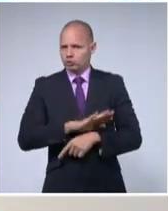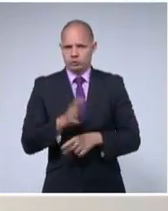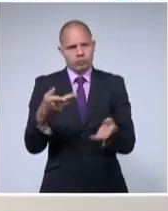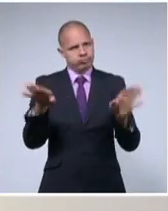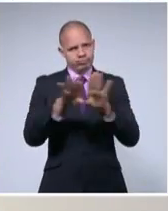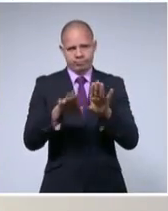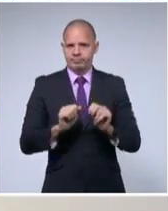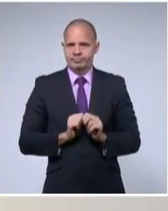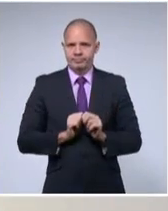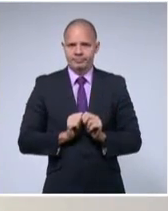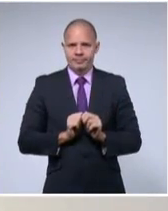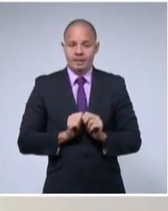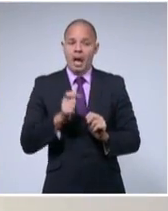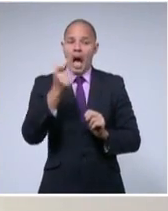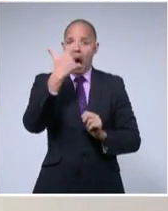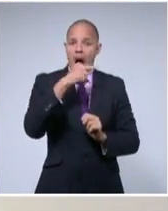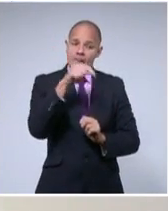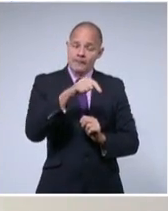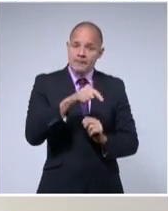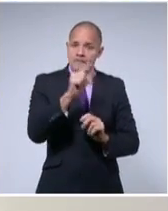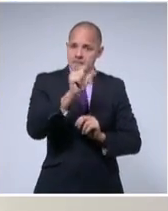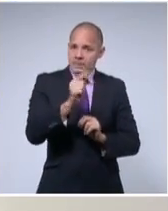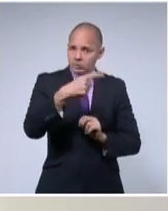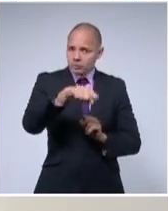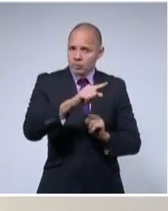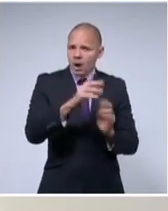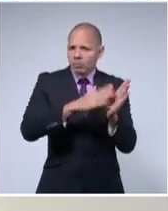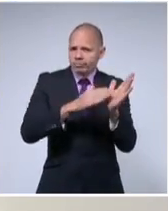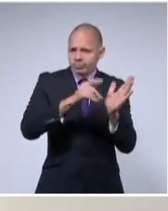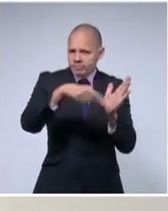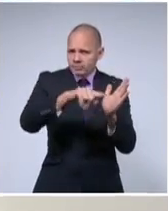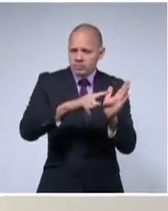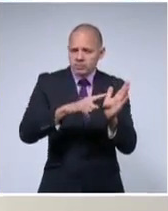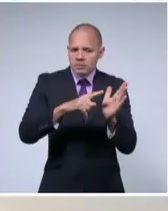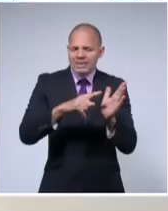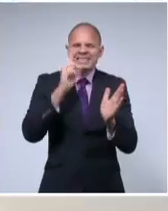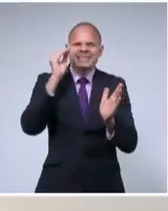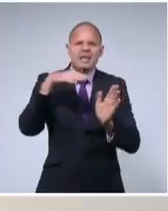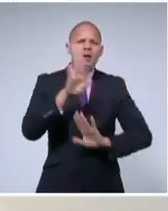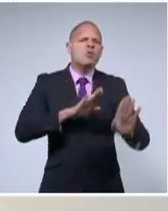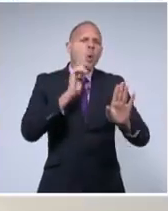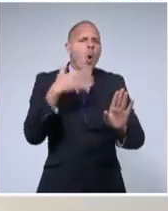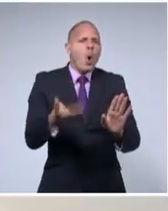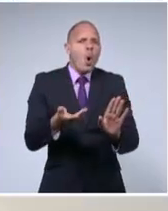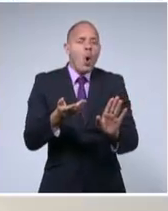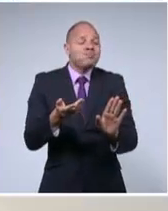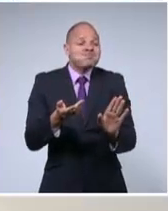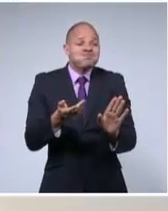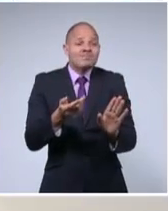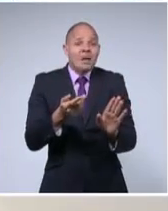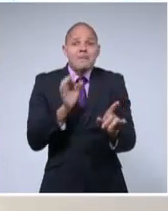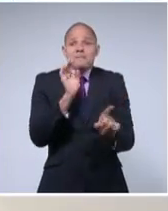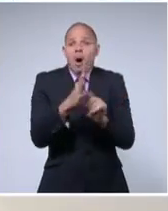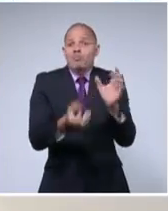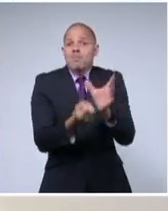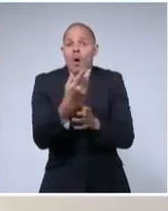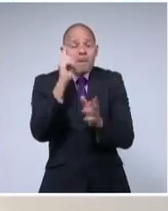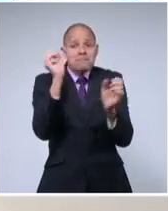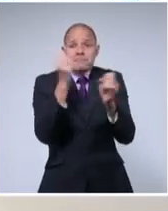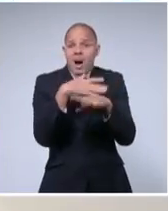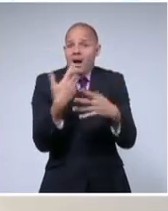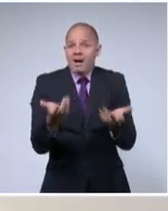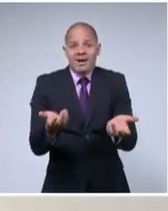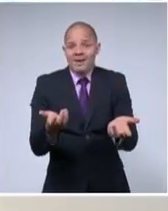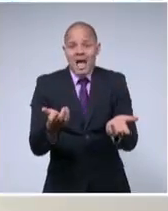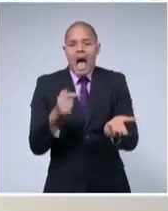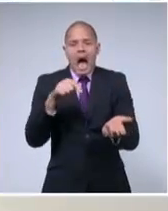se conocían entonces fórmulas efectivas para el control del virus y aún la ciencia y la medicina articulaban sus estrategias para contener